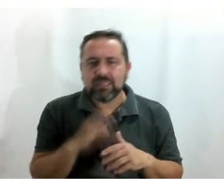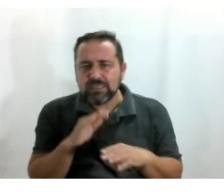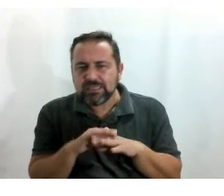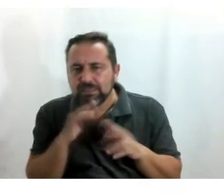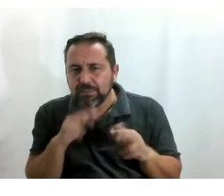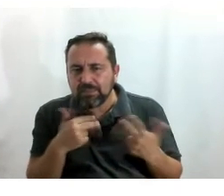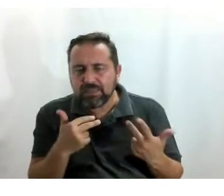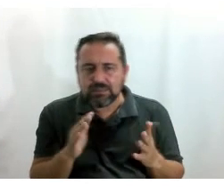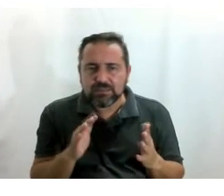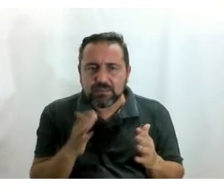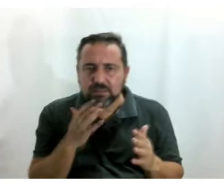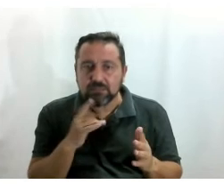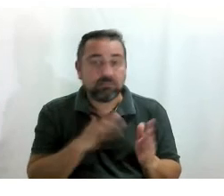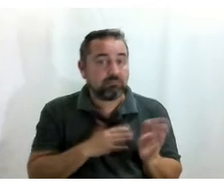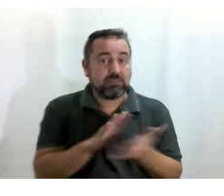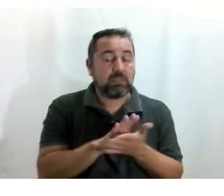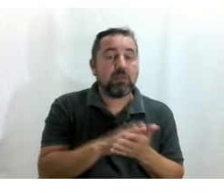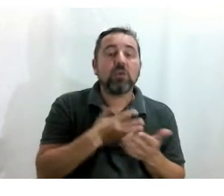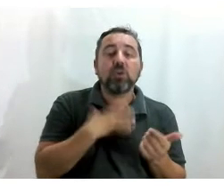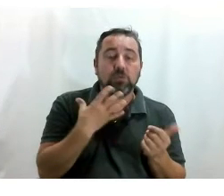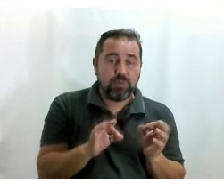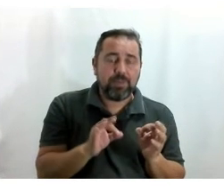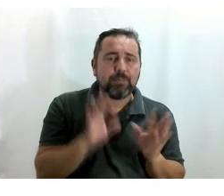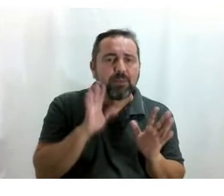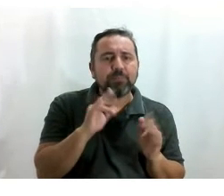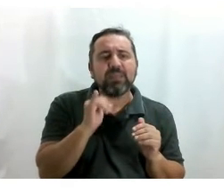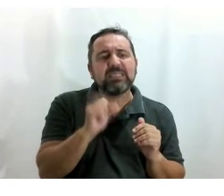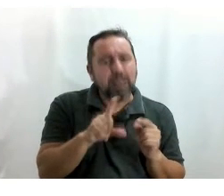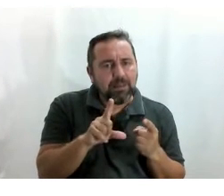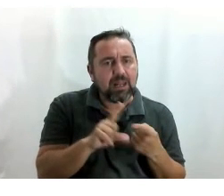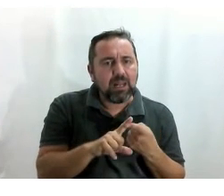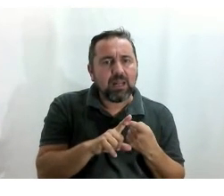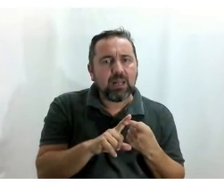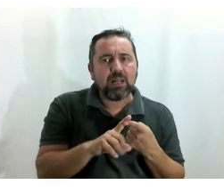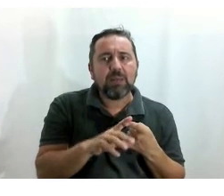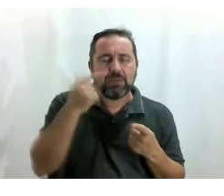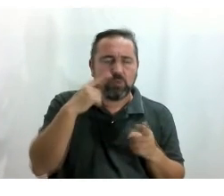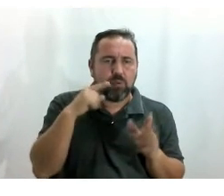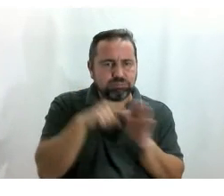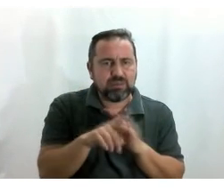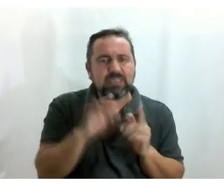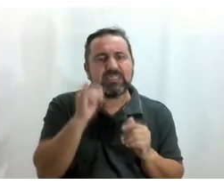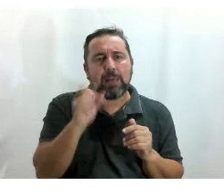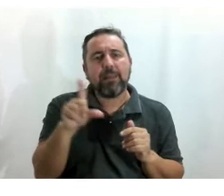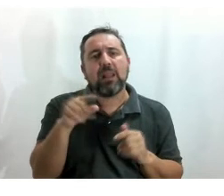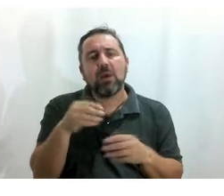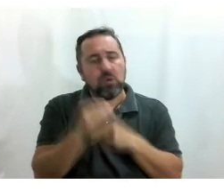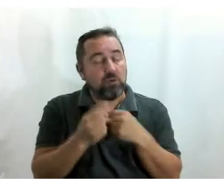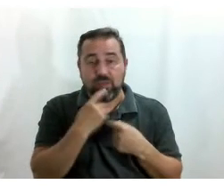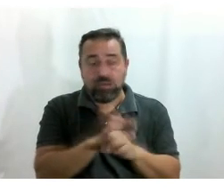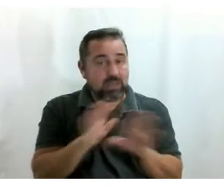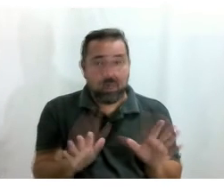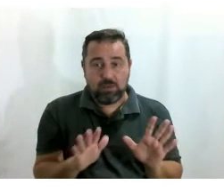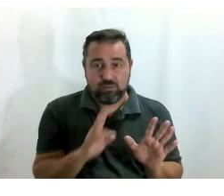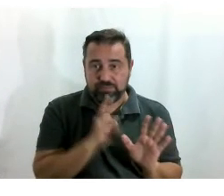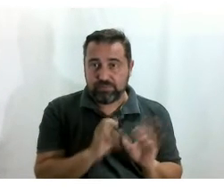enlace también, los asistentes, que probablemente, pero bueno, Isabel os abundará en la información, pero Isabel también lo dice muy claro, de